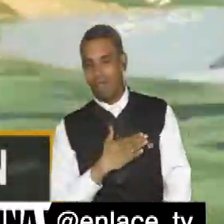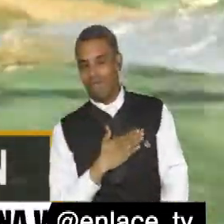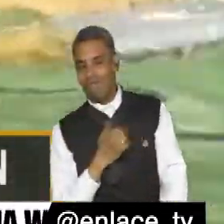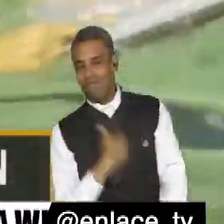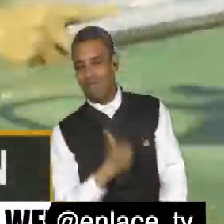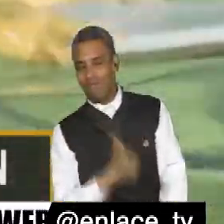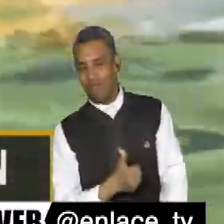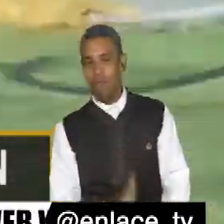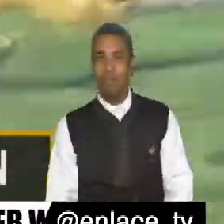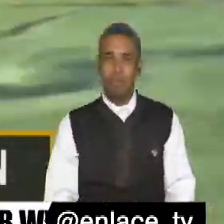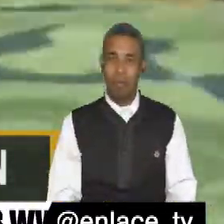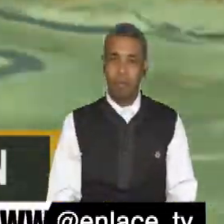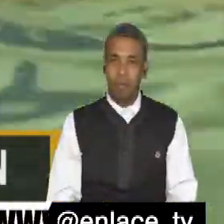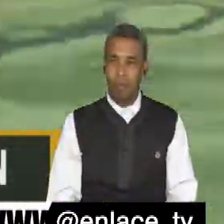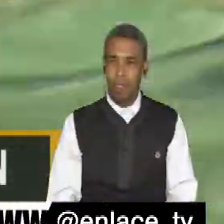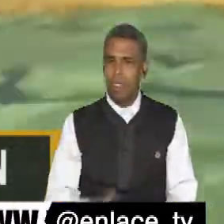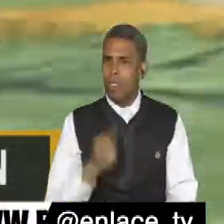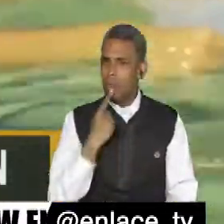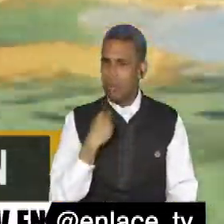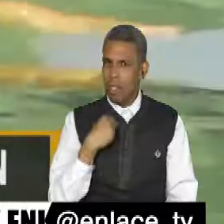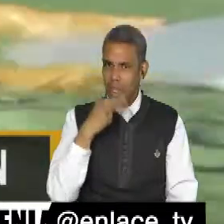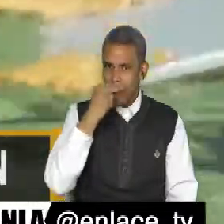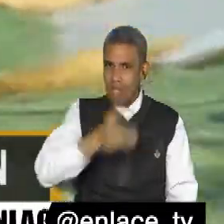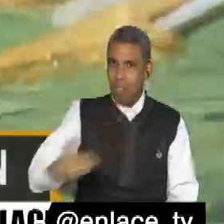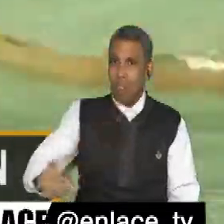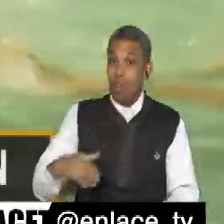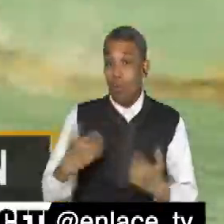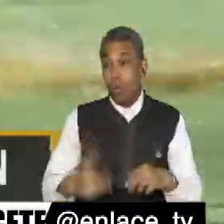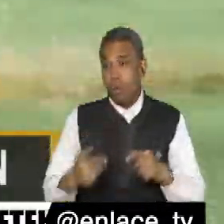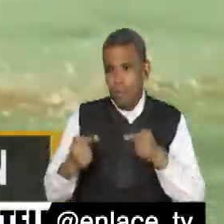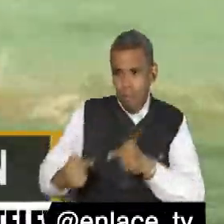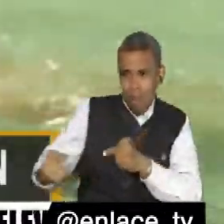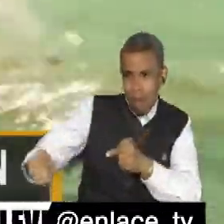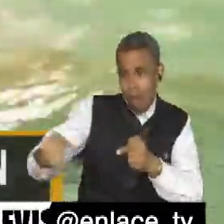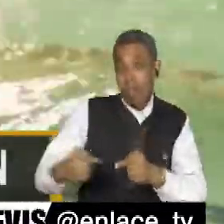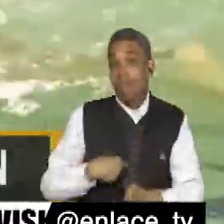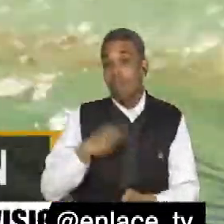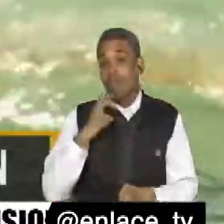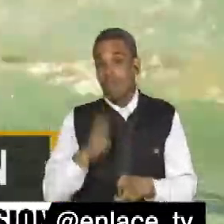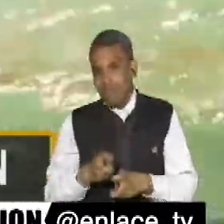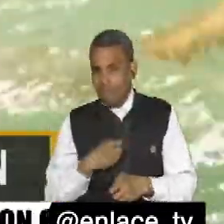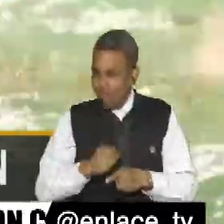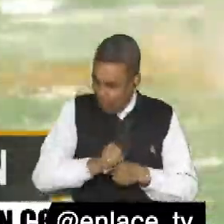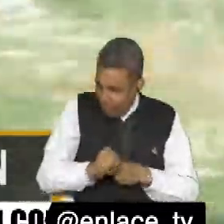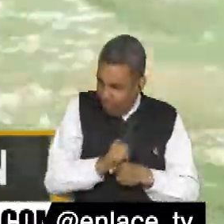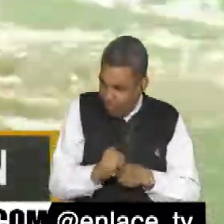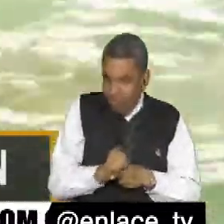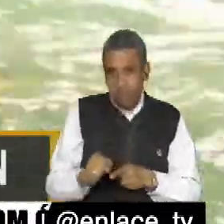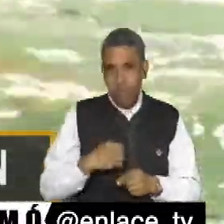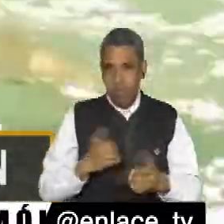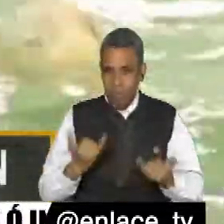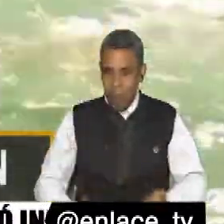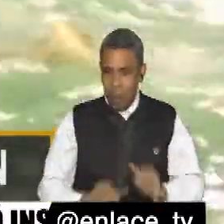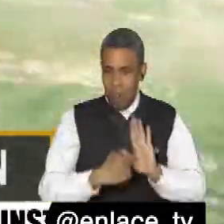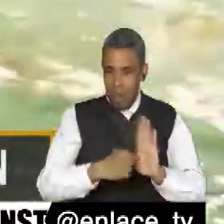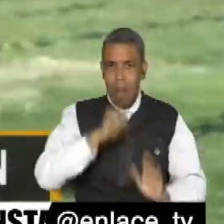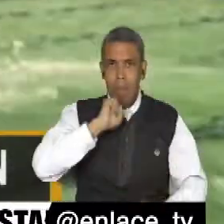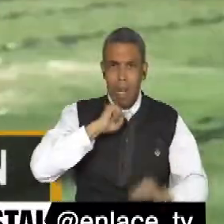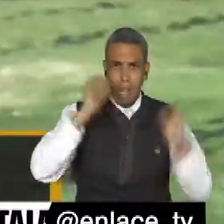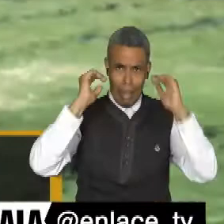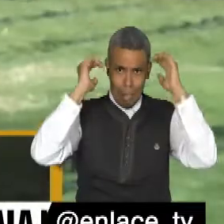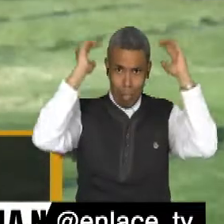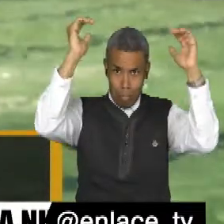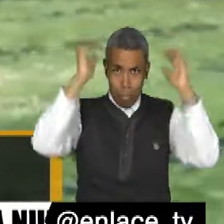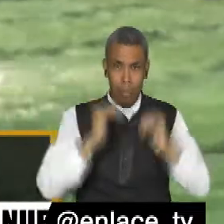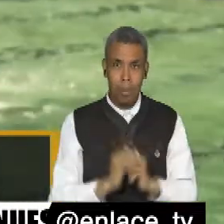que el torneo no fue fácil ya que competían con los mejores del departamento, pero gracias a la disciplina y esfuerzo dejan en alto el nombre de nuestra ciudad. Ahorita se viene